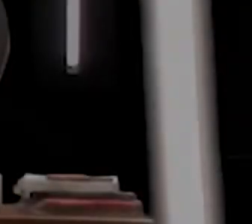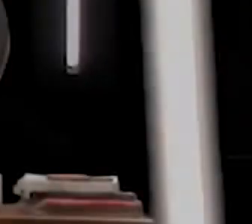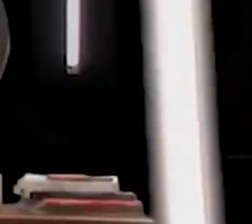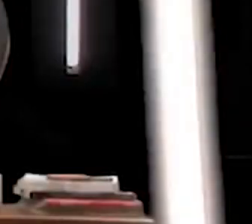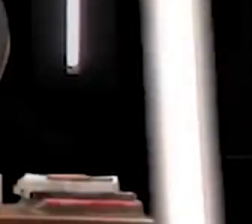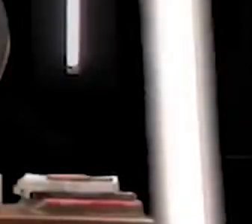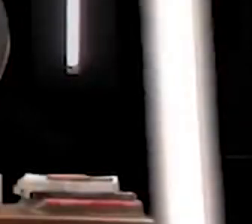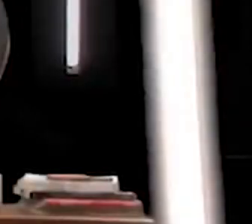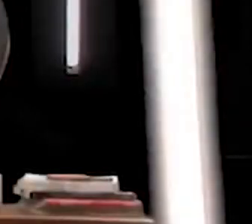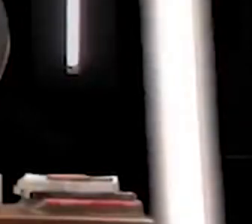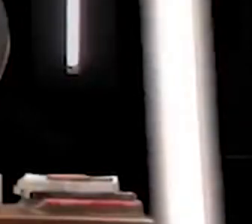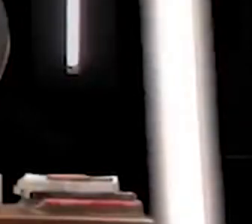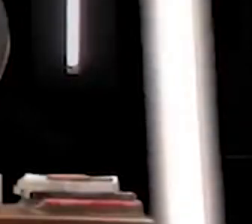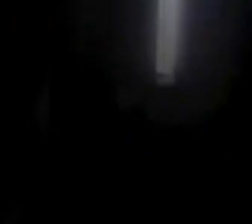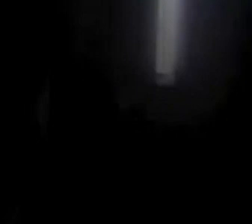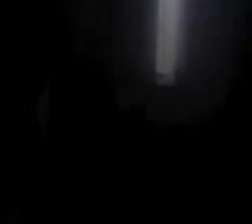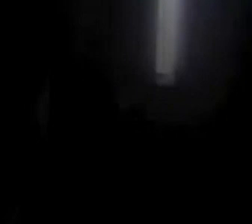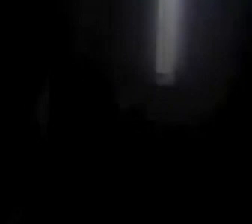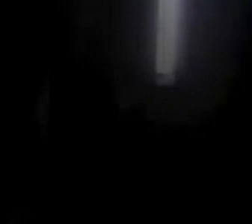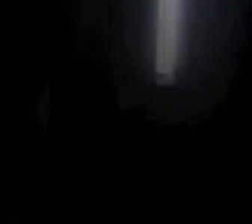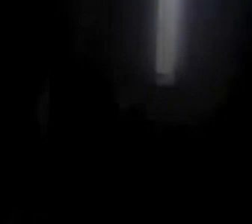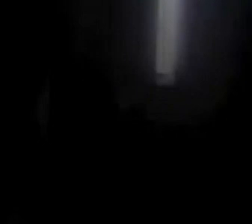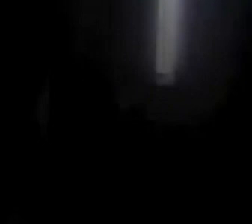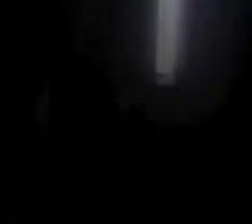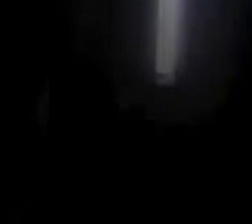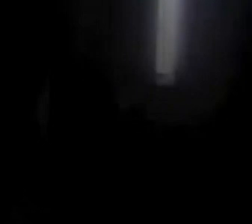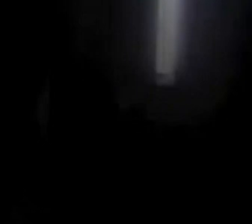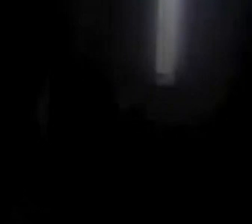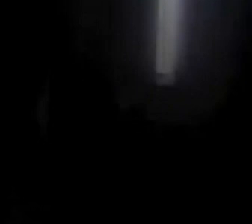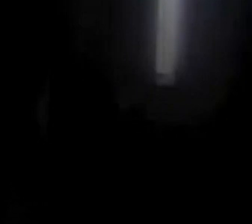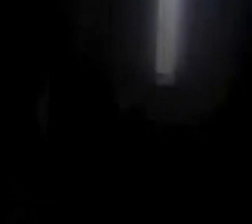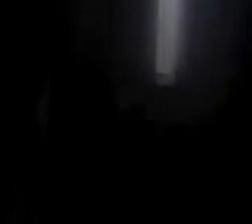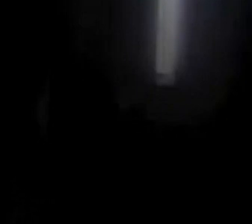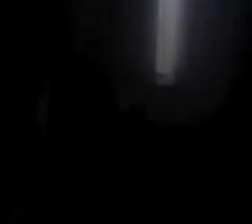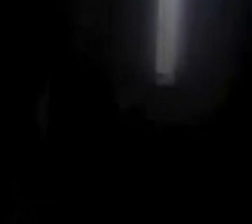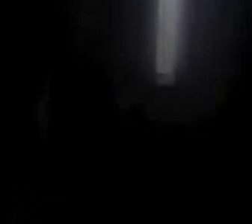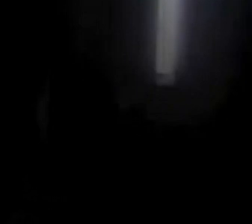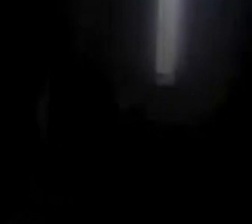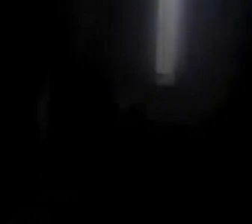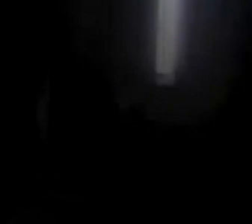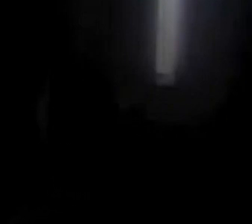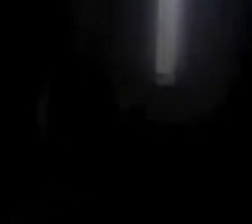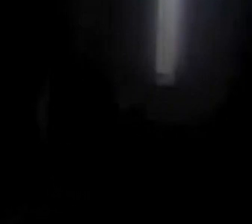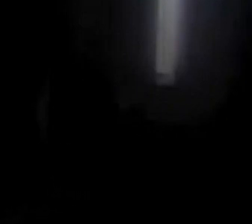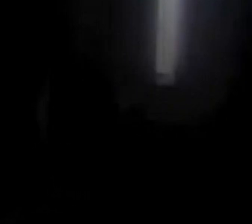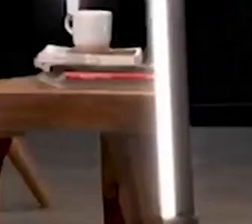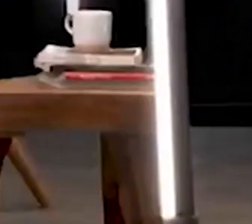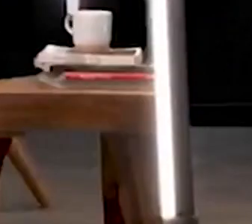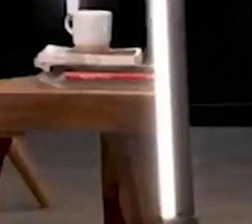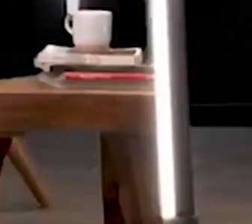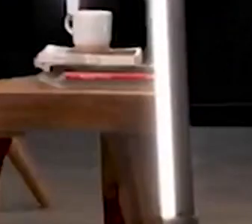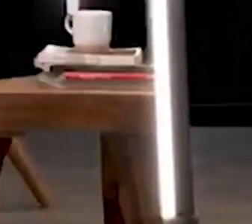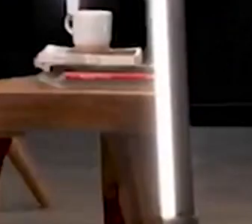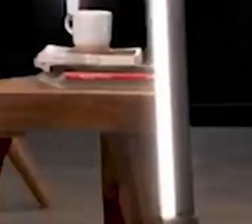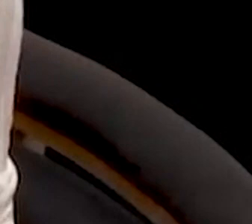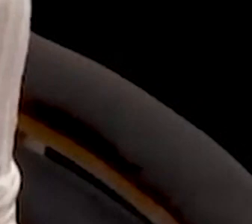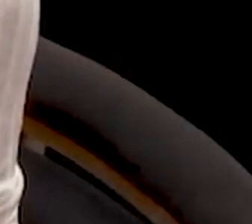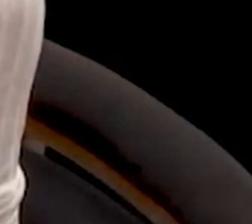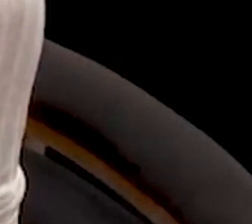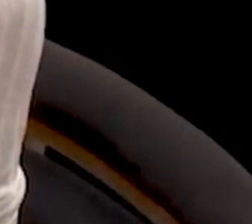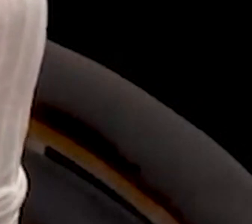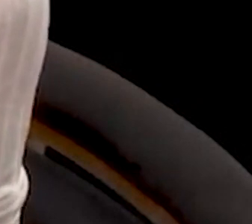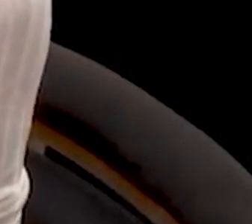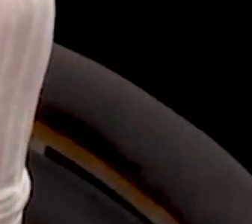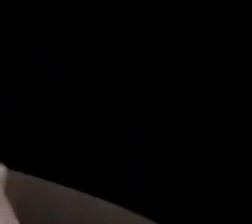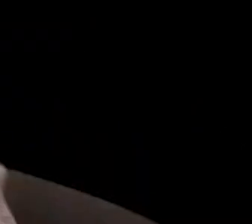Desde hace ya 3 meses vivimos una situación de la que el cine, su industria y su difusión no se han salvado. La pandemia del